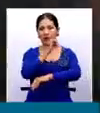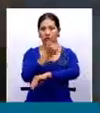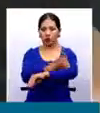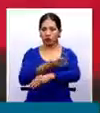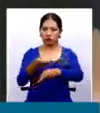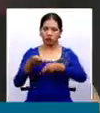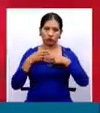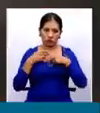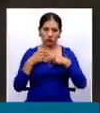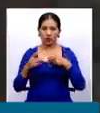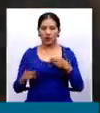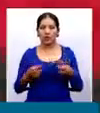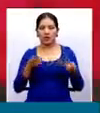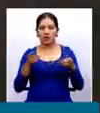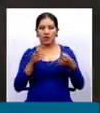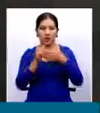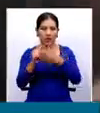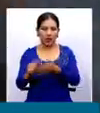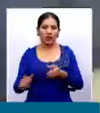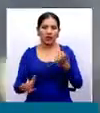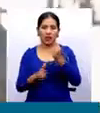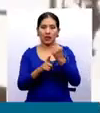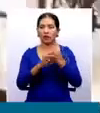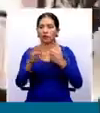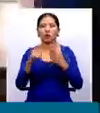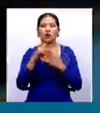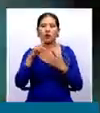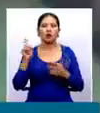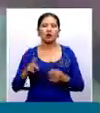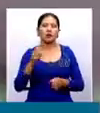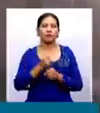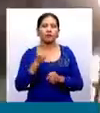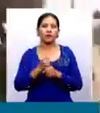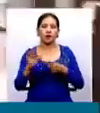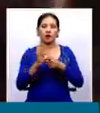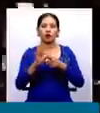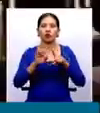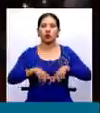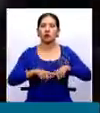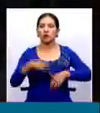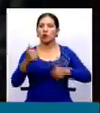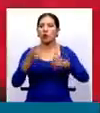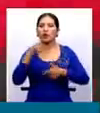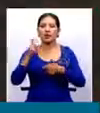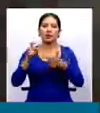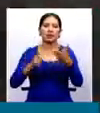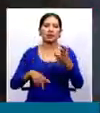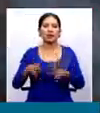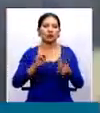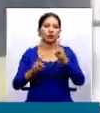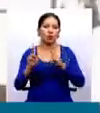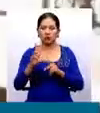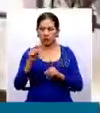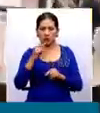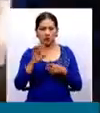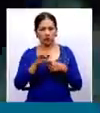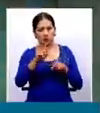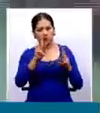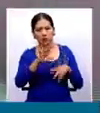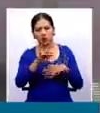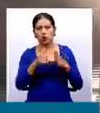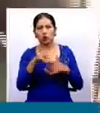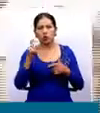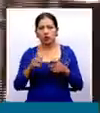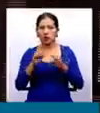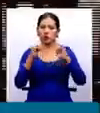dirigentes, líderes, es porque debemos trabajar en función a las necesidades del pueblo, no en función a las necesidades de una persona o de un grupo